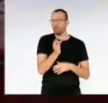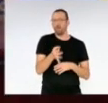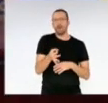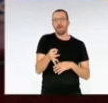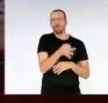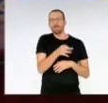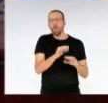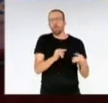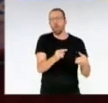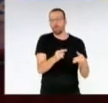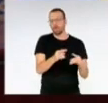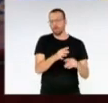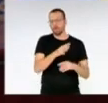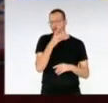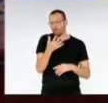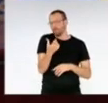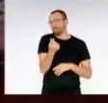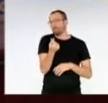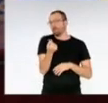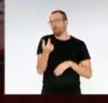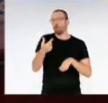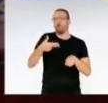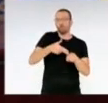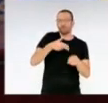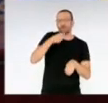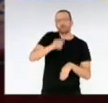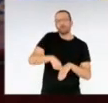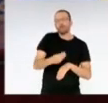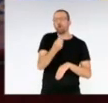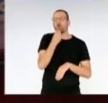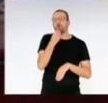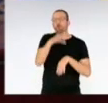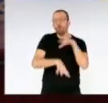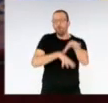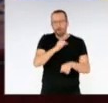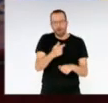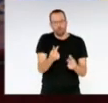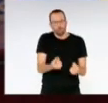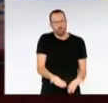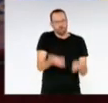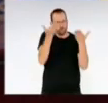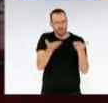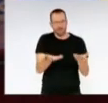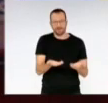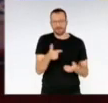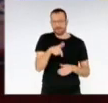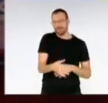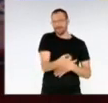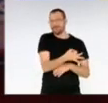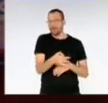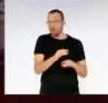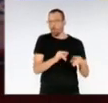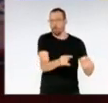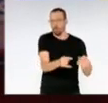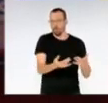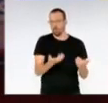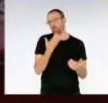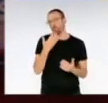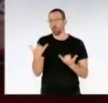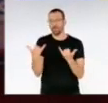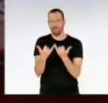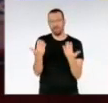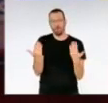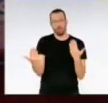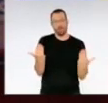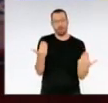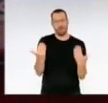precio del combustible, pero también la cesta de la compra, también la carestía. Esta isla es significativamente más cara que Tenerife, donde